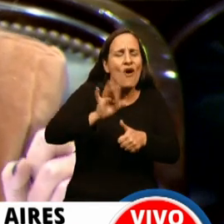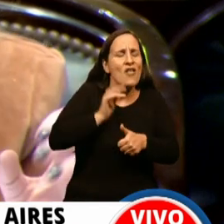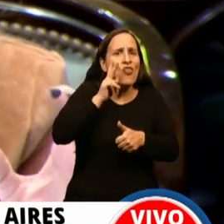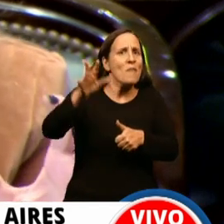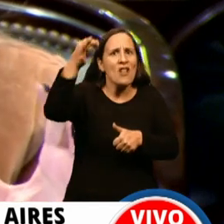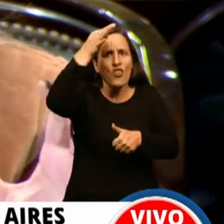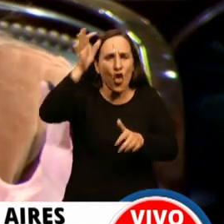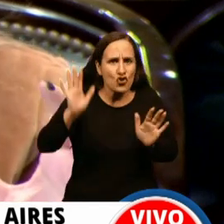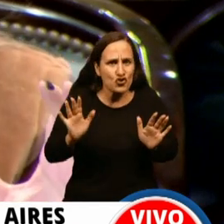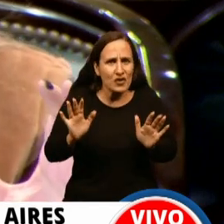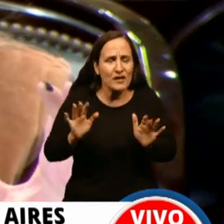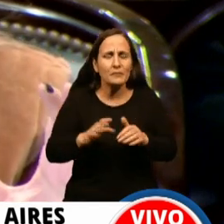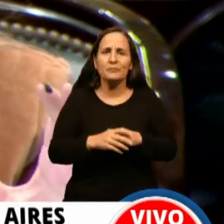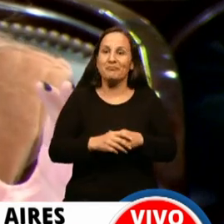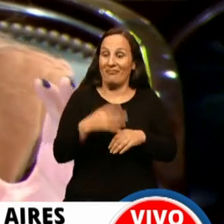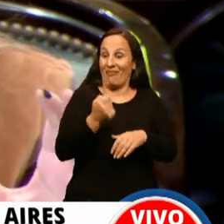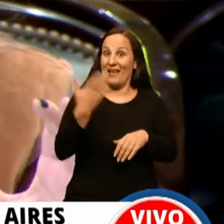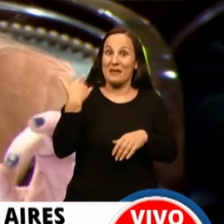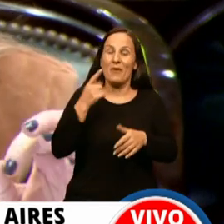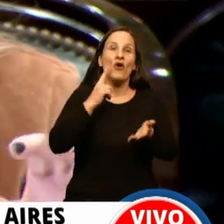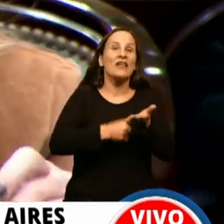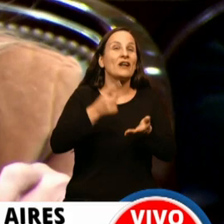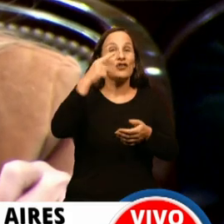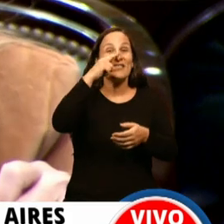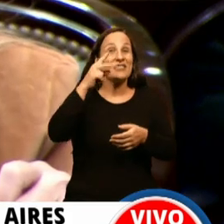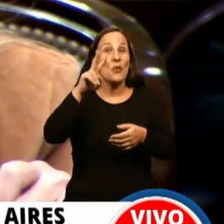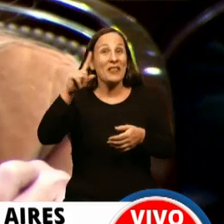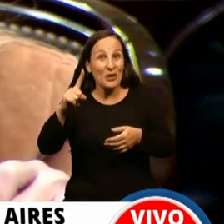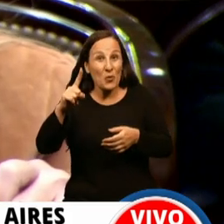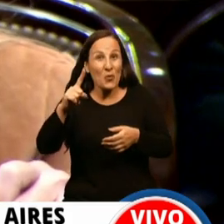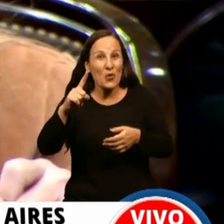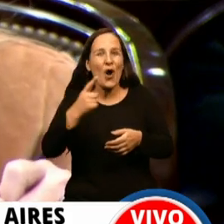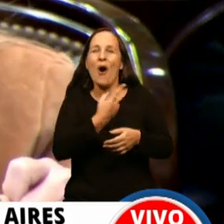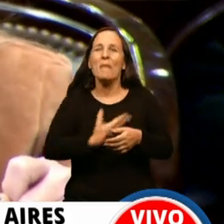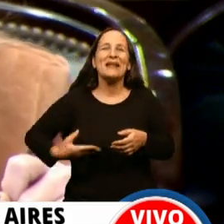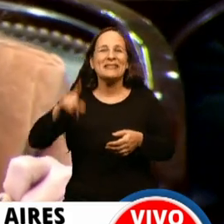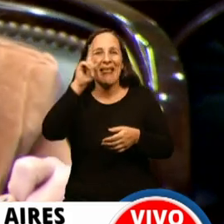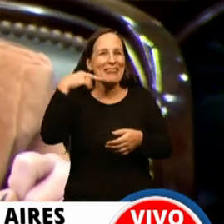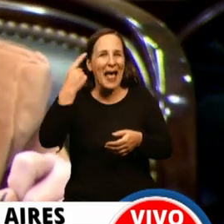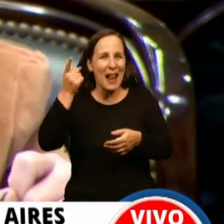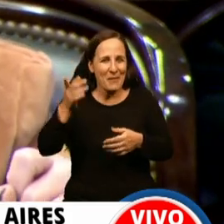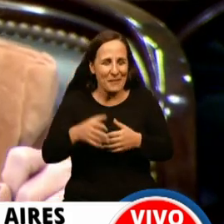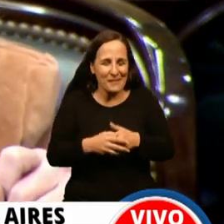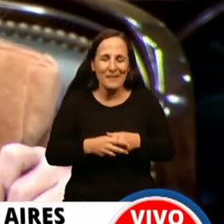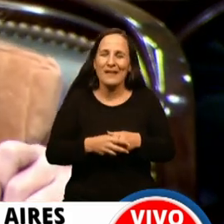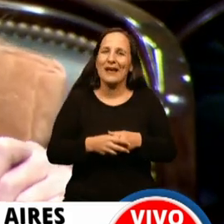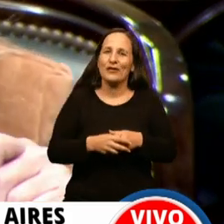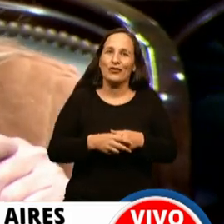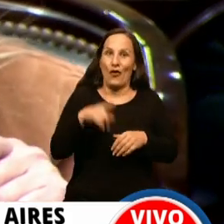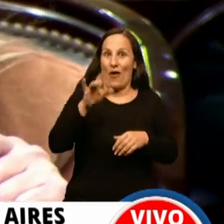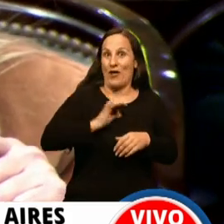y que hace muy poquito con el decreto 721 del presidente alberto fernández en el